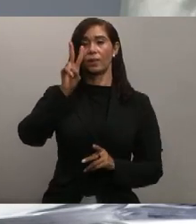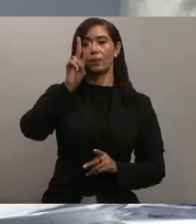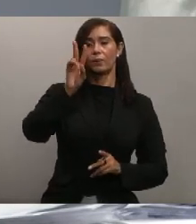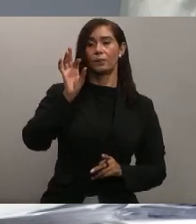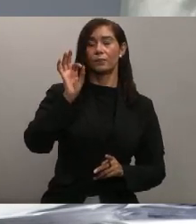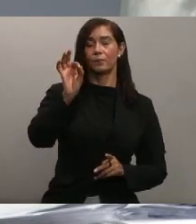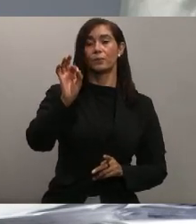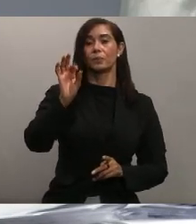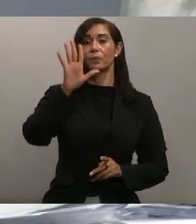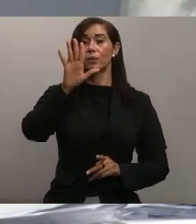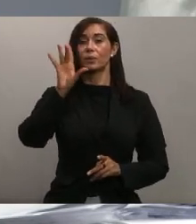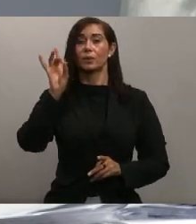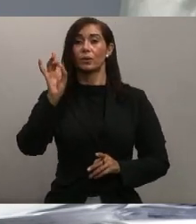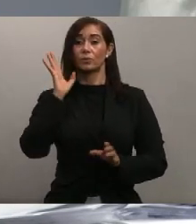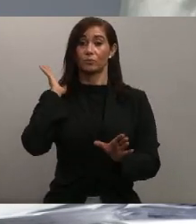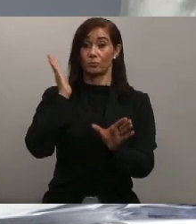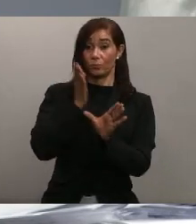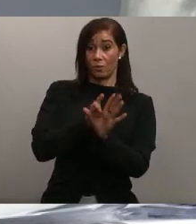2.58% Bonao,